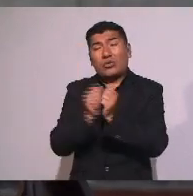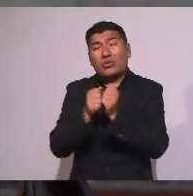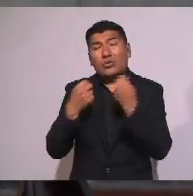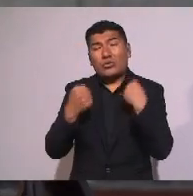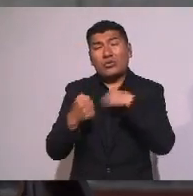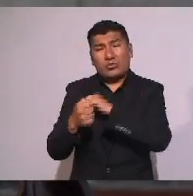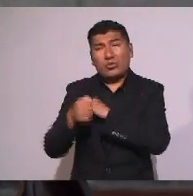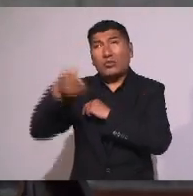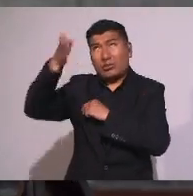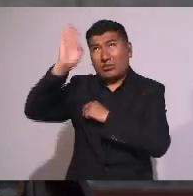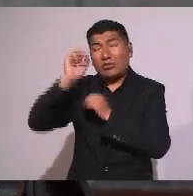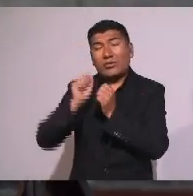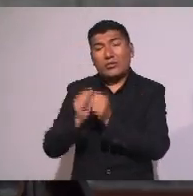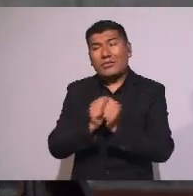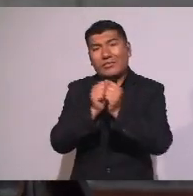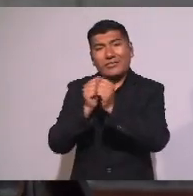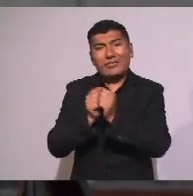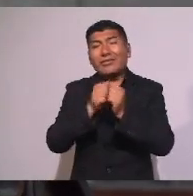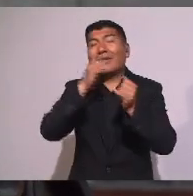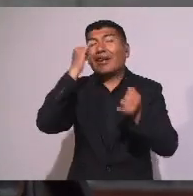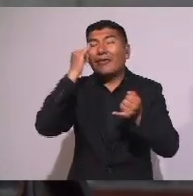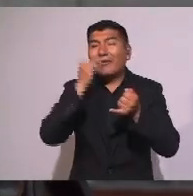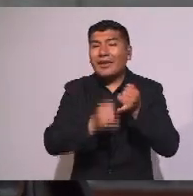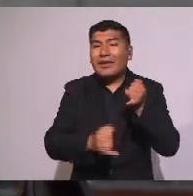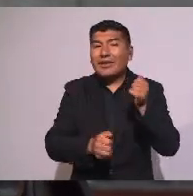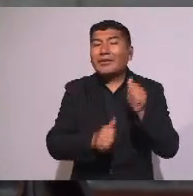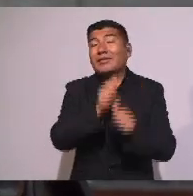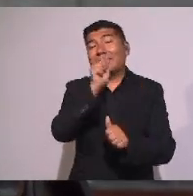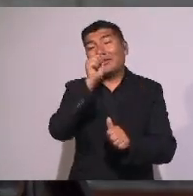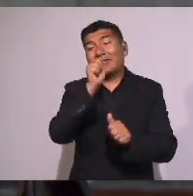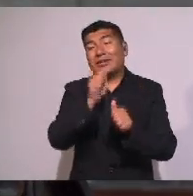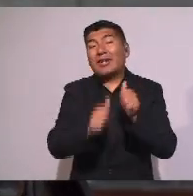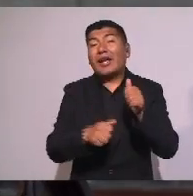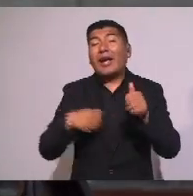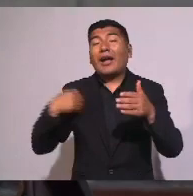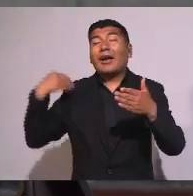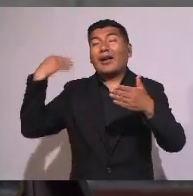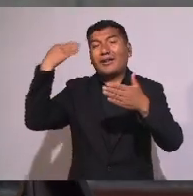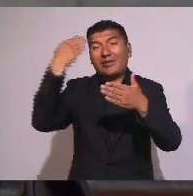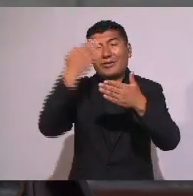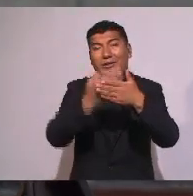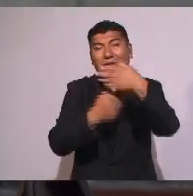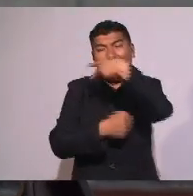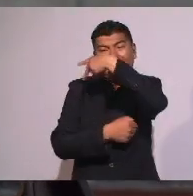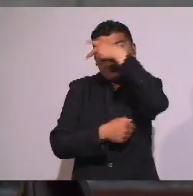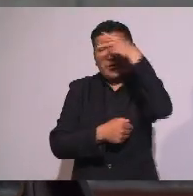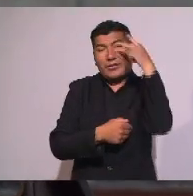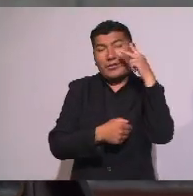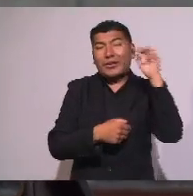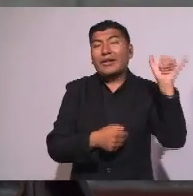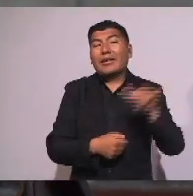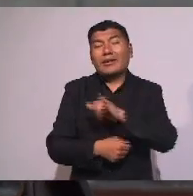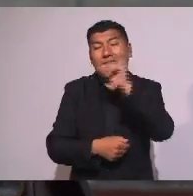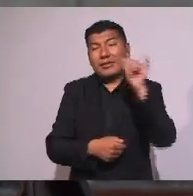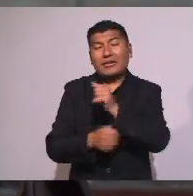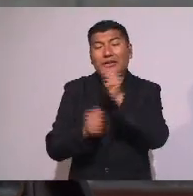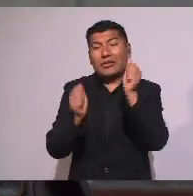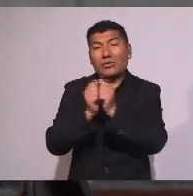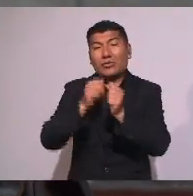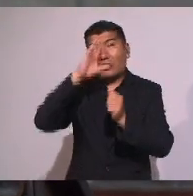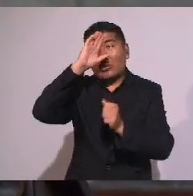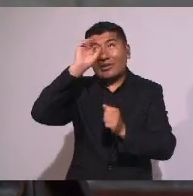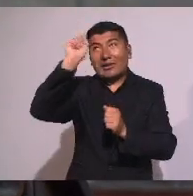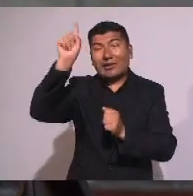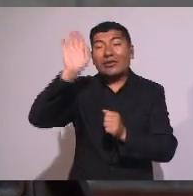nos acompaña y al final vamos a vencer y vamos a llegar a la Pascua eterna con Él en